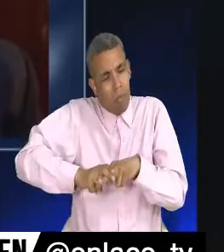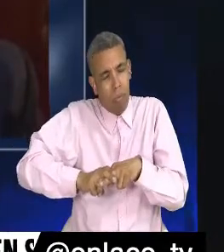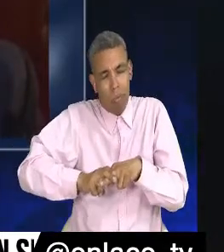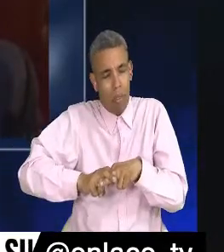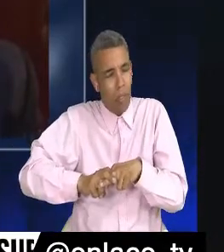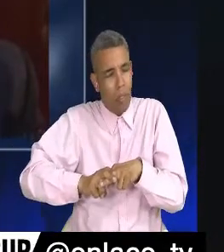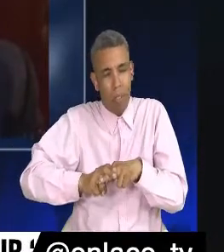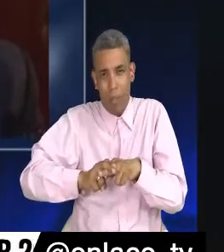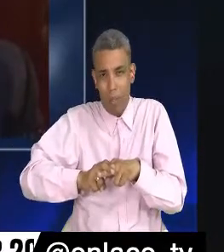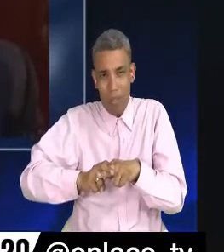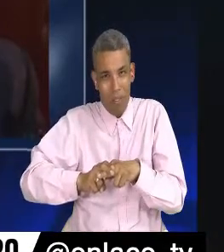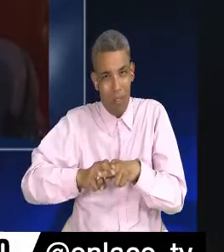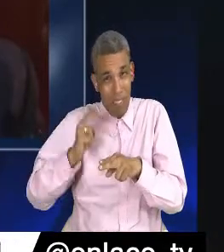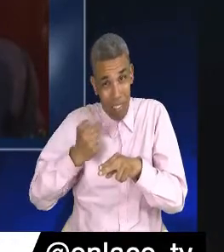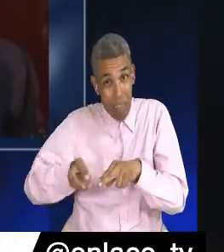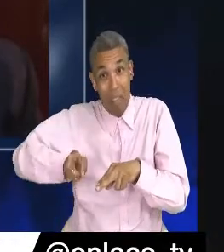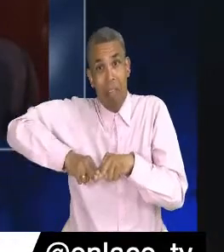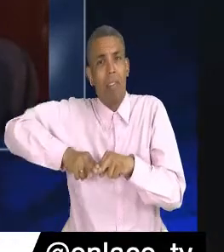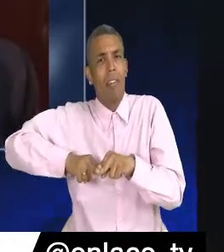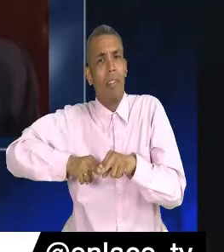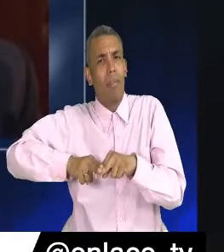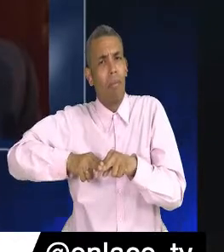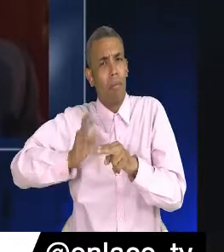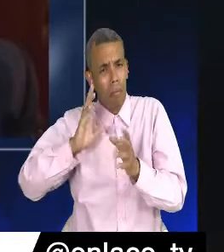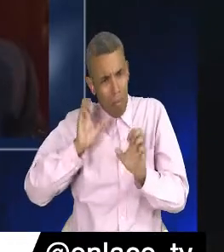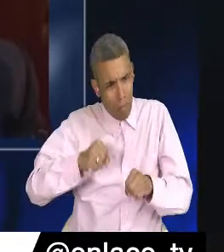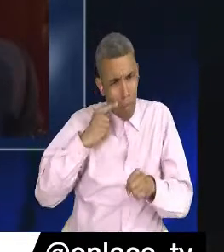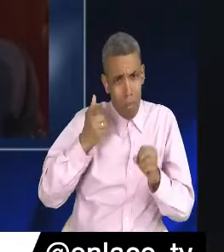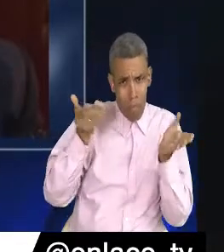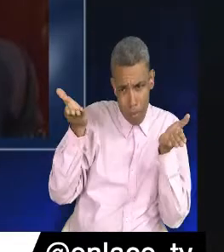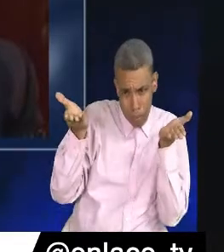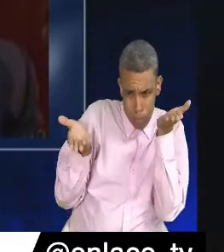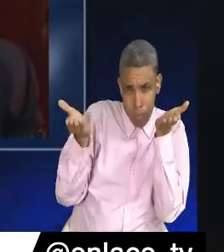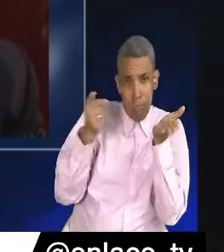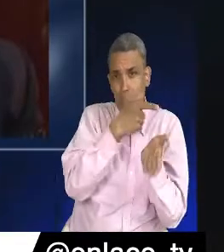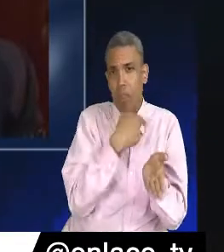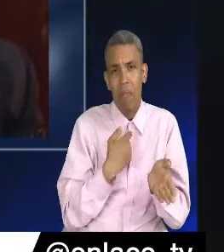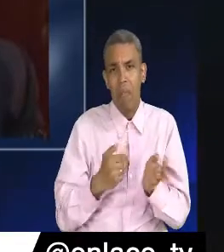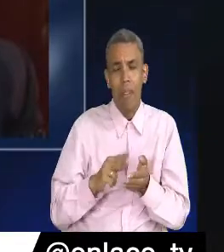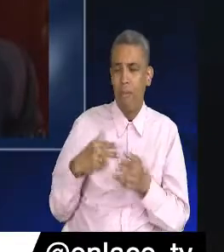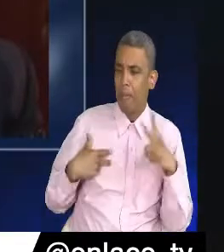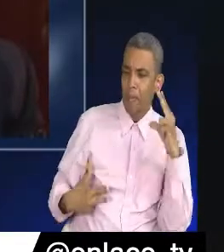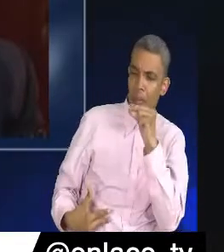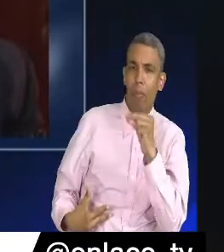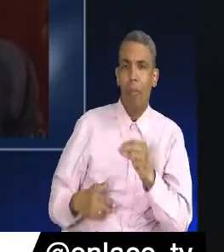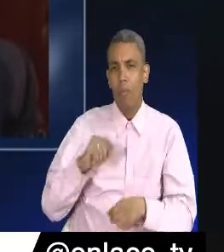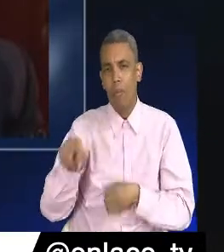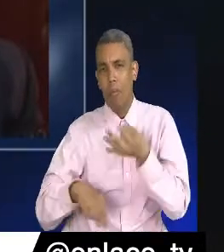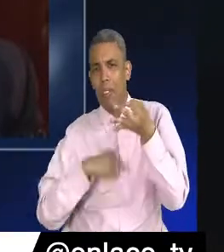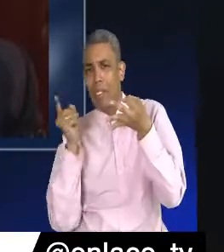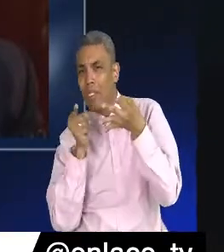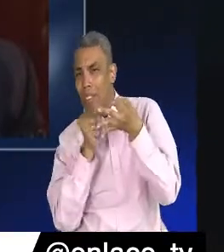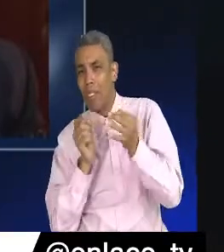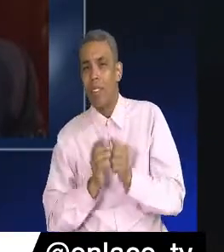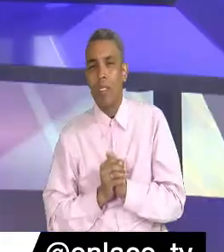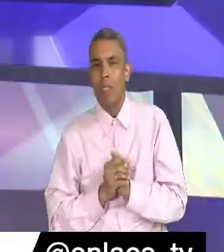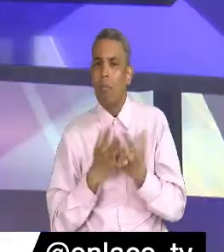distrito petroquímico, portuario y turístico, en donde la Comisión de Ordenamiento Territorial, que depende del gobierno, nos dio concepto